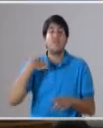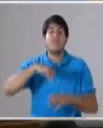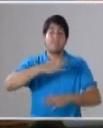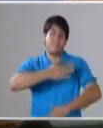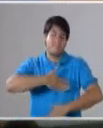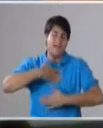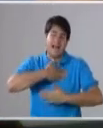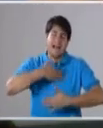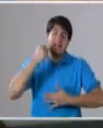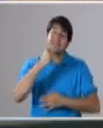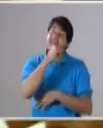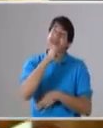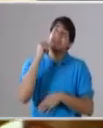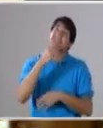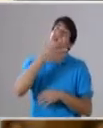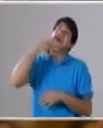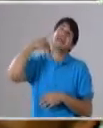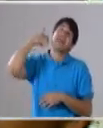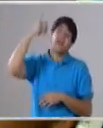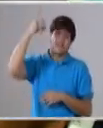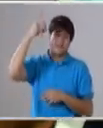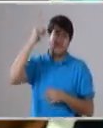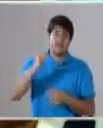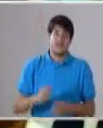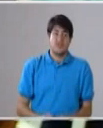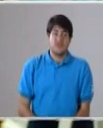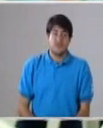Y si Él les va a dar, al final de cuentas, les va a dar.